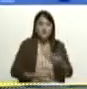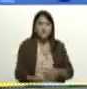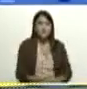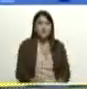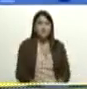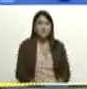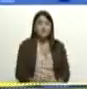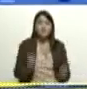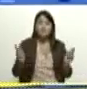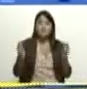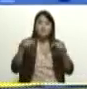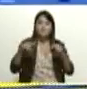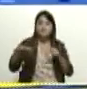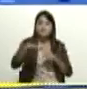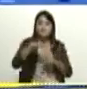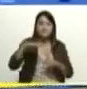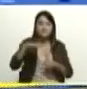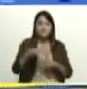instancia